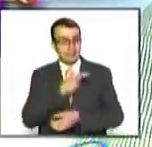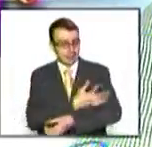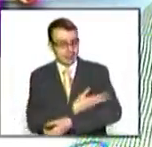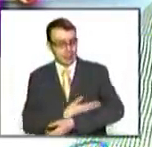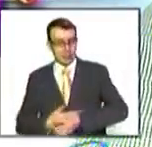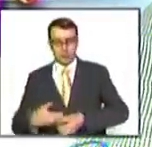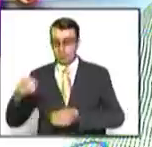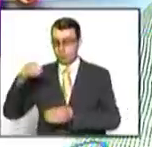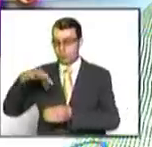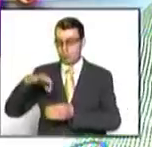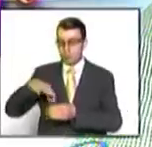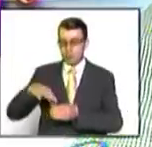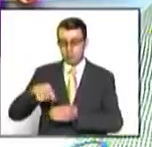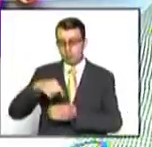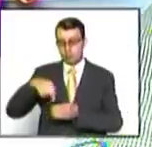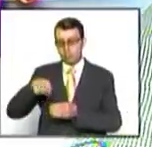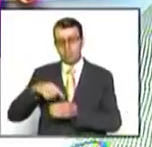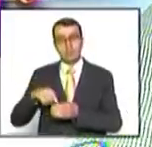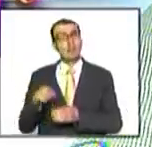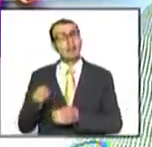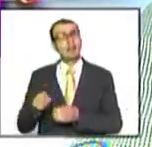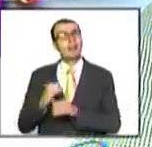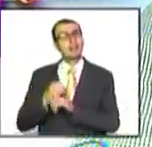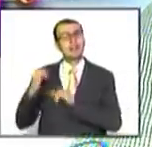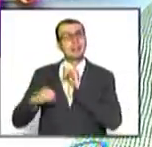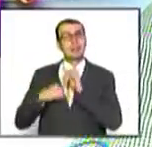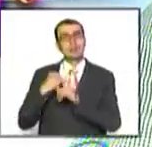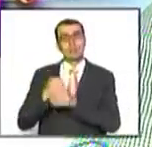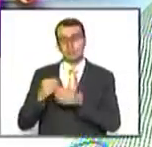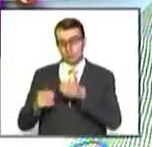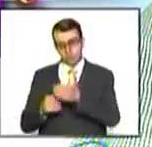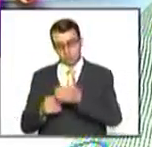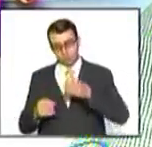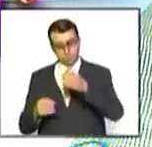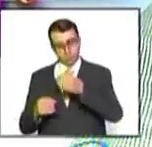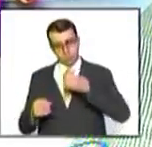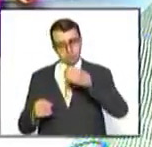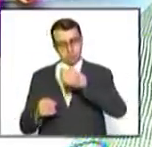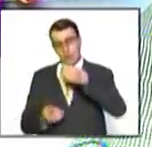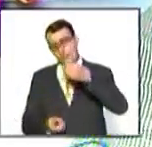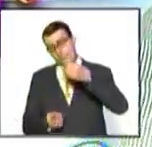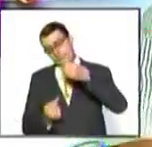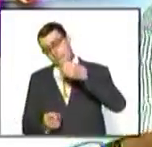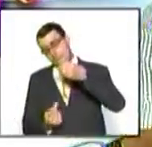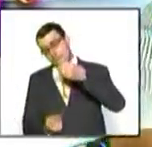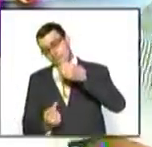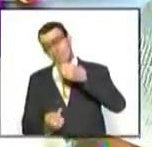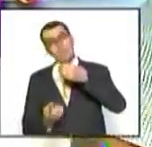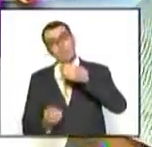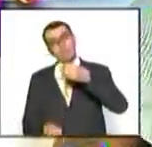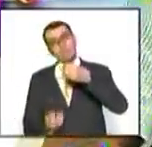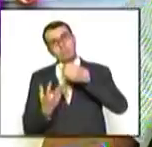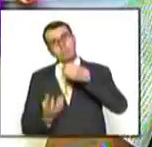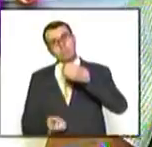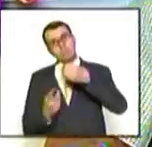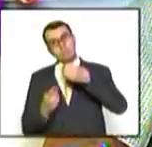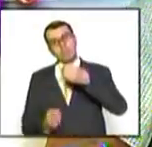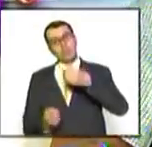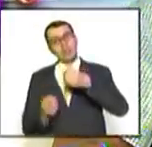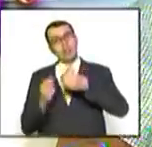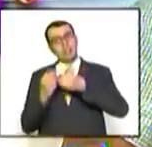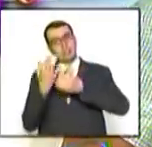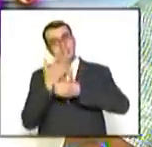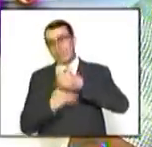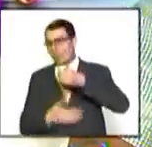Los tubitos vienen con una norma internacional, los cuales tienen en el fondo un anticoagulante. Es precisamente para